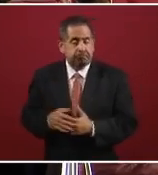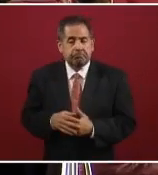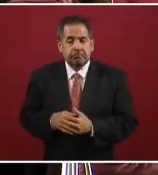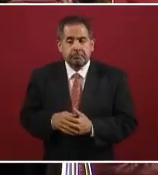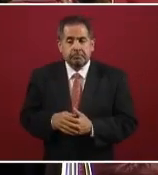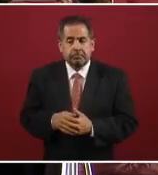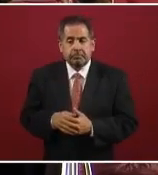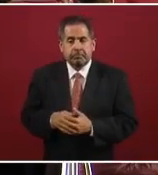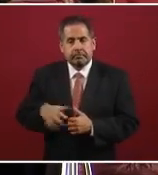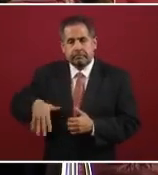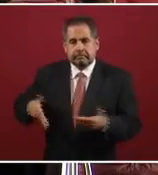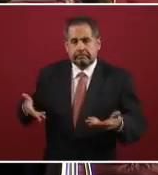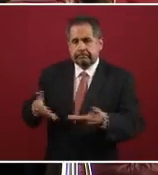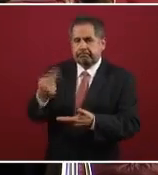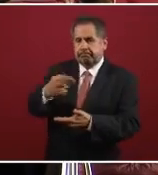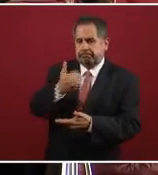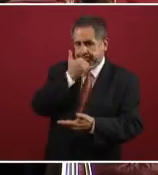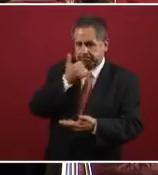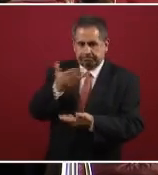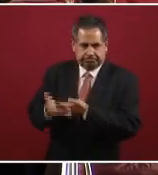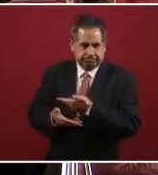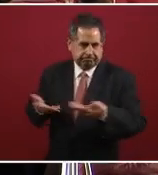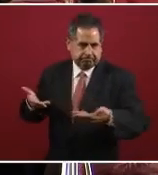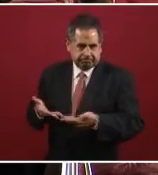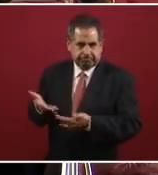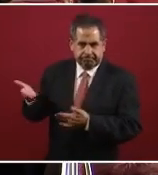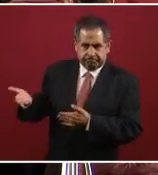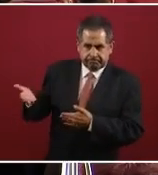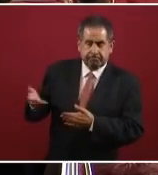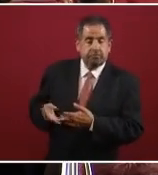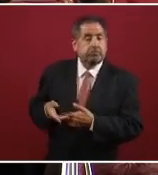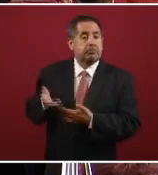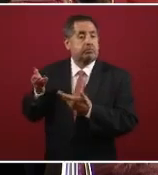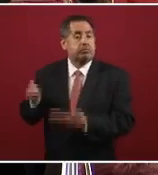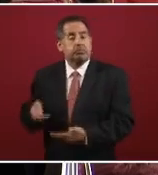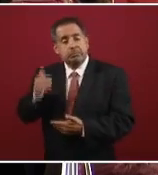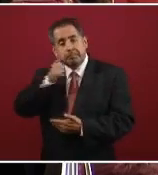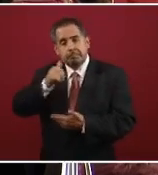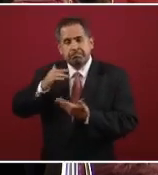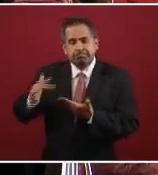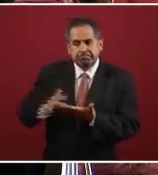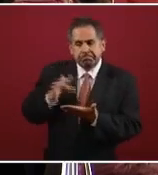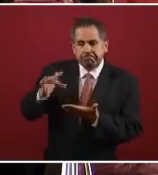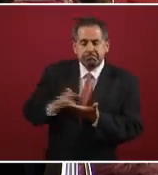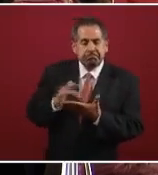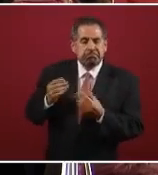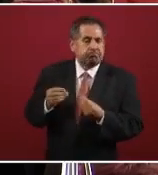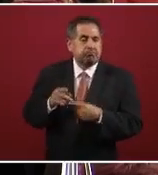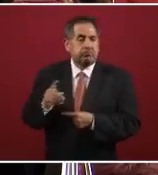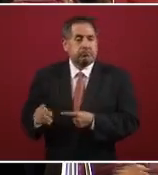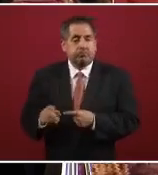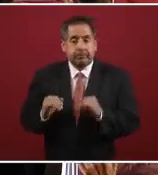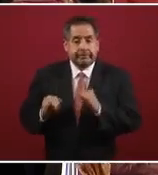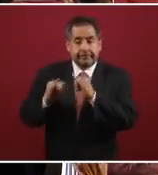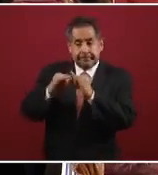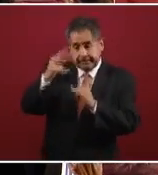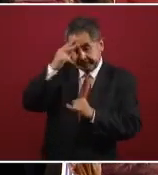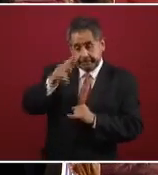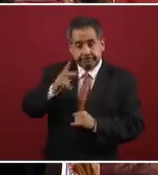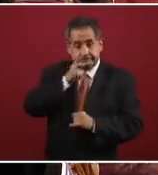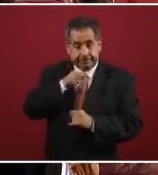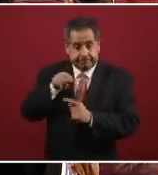no lo presentamos nos ha apoyado mucho el instituto mexicano del